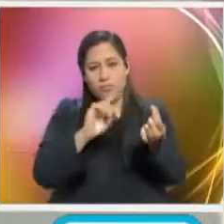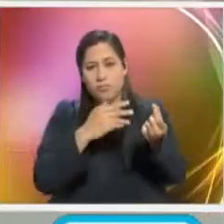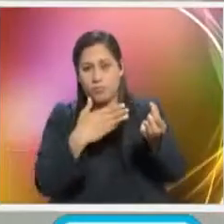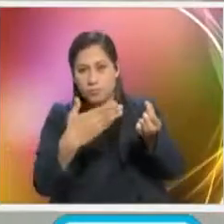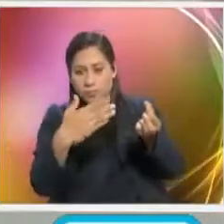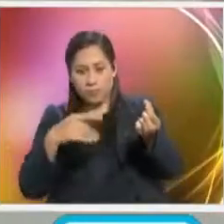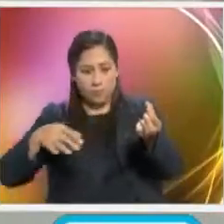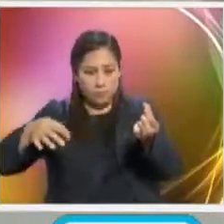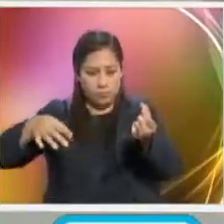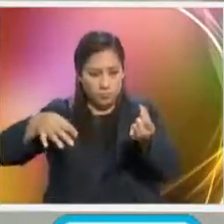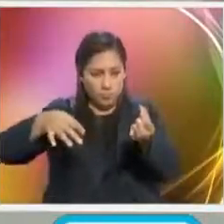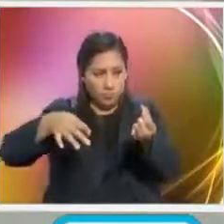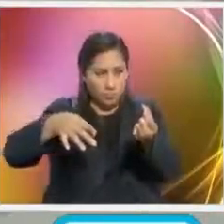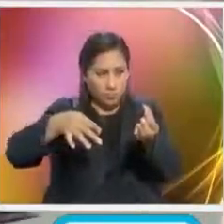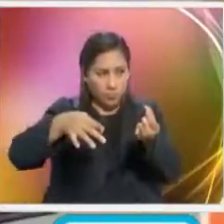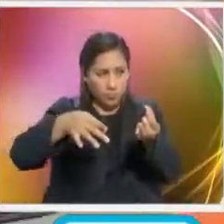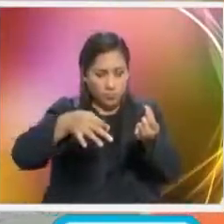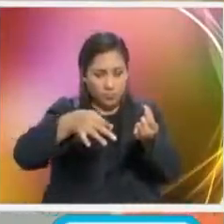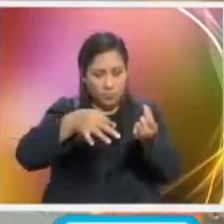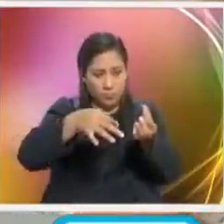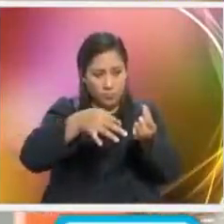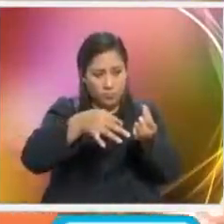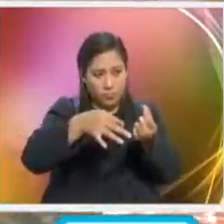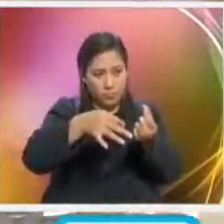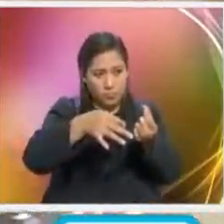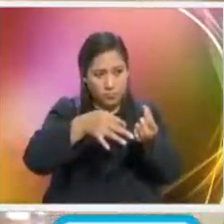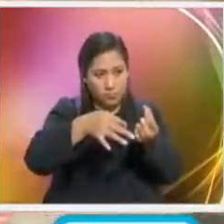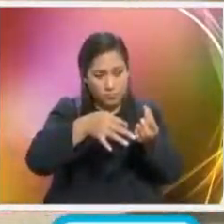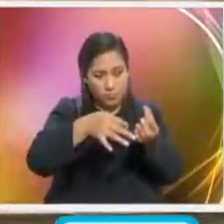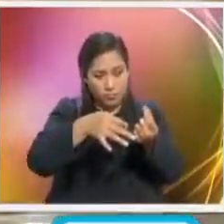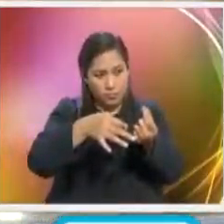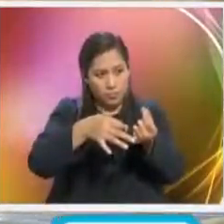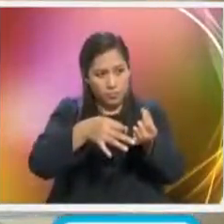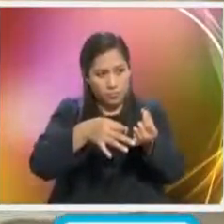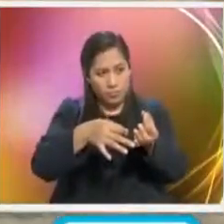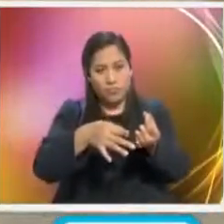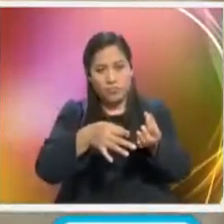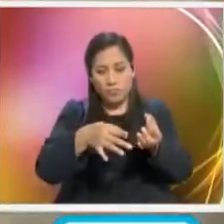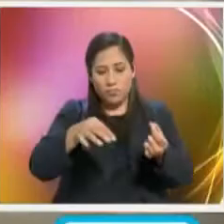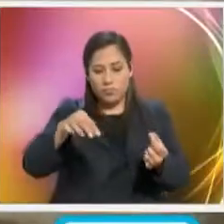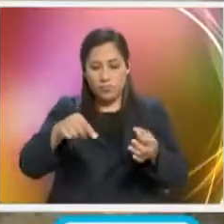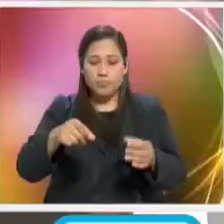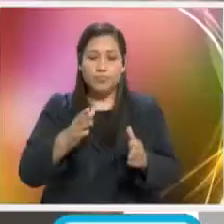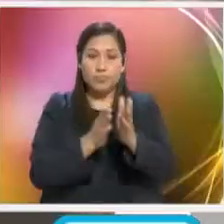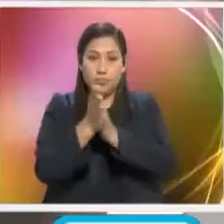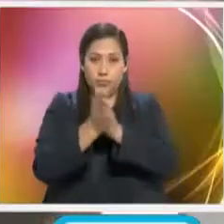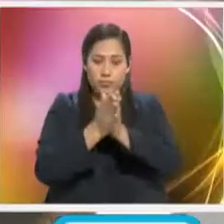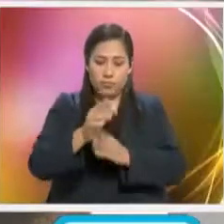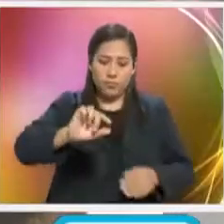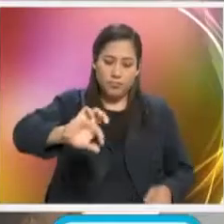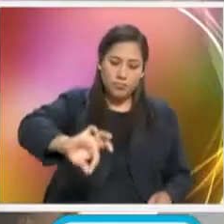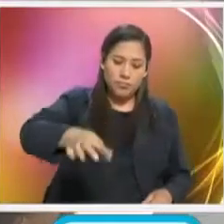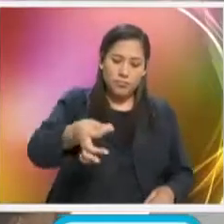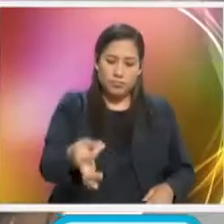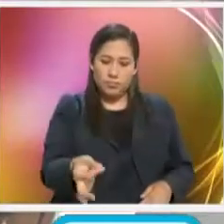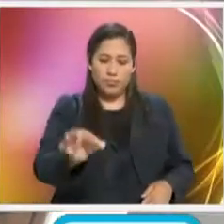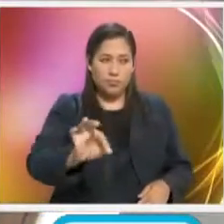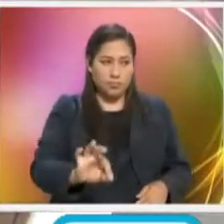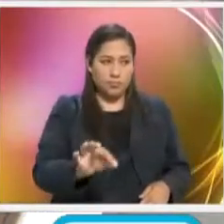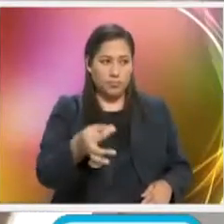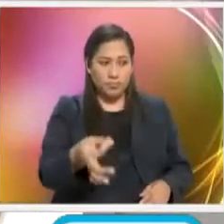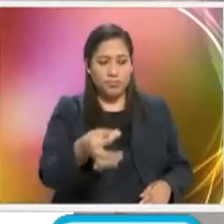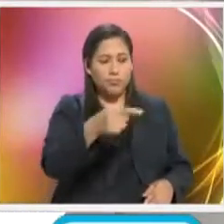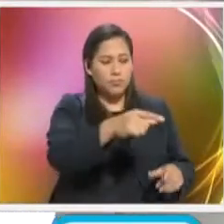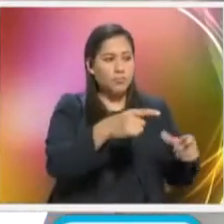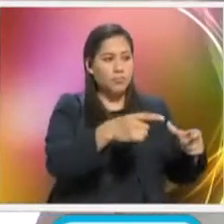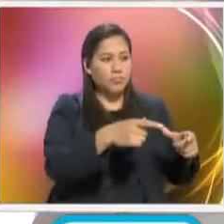¿Sí? ¿No sé si se vio? Como ¿Sí? medio cruzadito, ¿no? Ok, y lo vamos a poner a... Yo lo meto en el chocolate y tú ya ahí lo empanizas con lo que